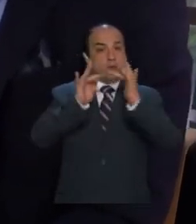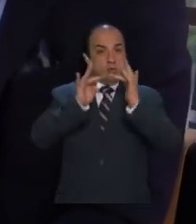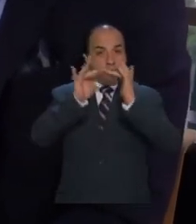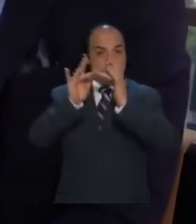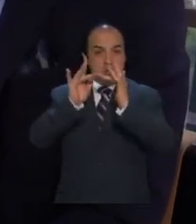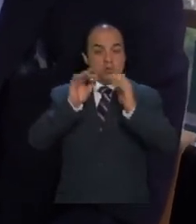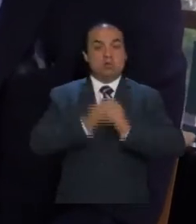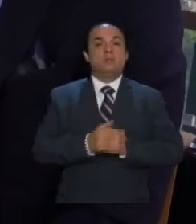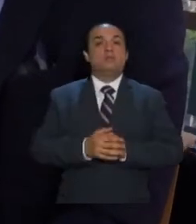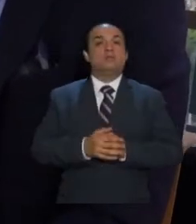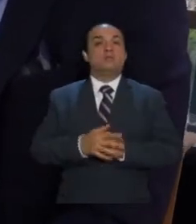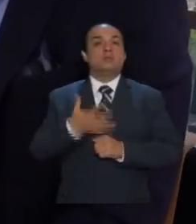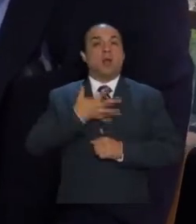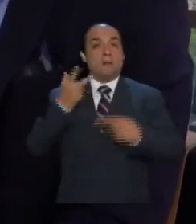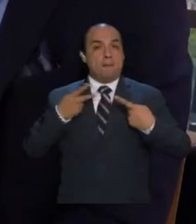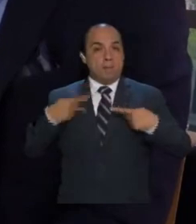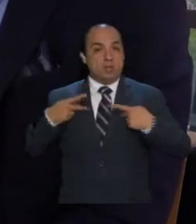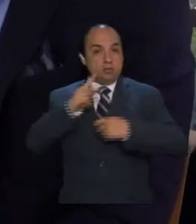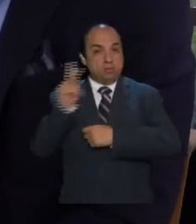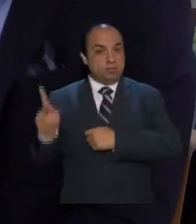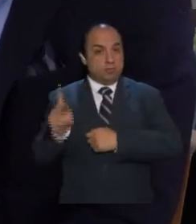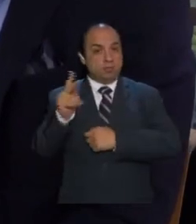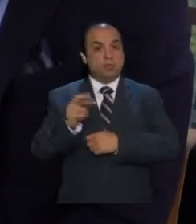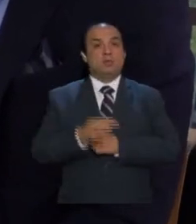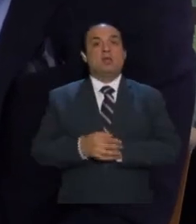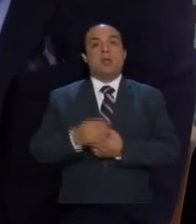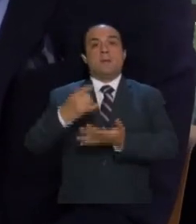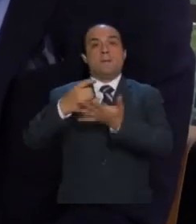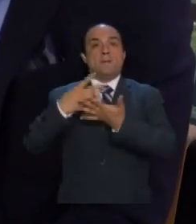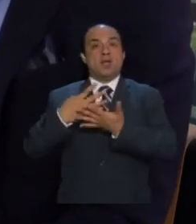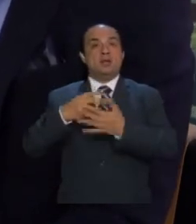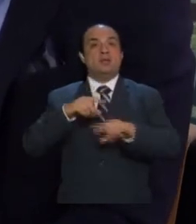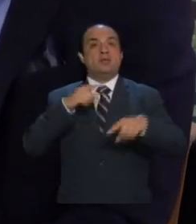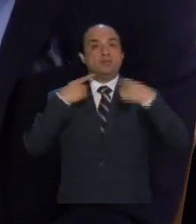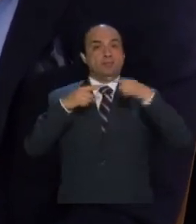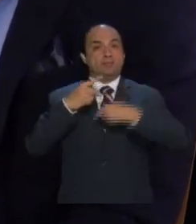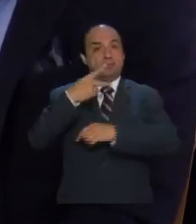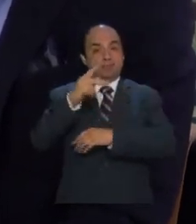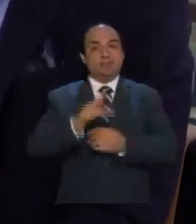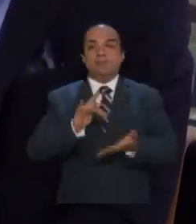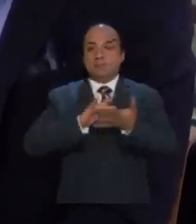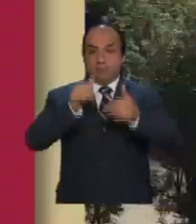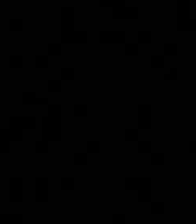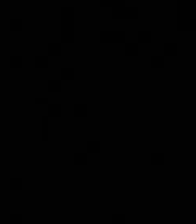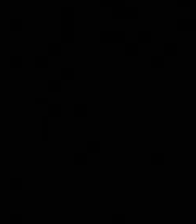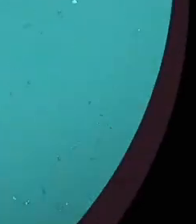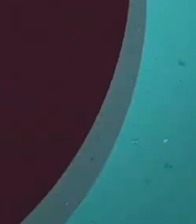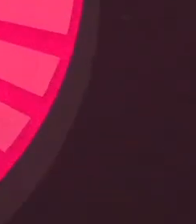ciudadanía y recibir sus comentarios. Gracias por su atención.